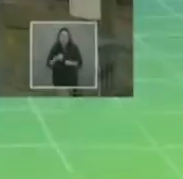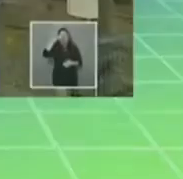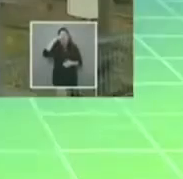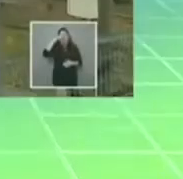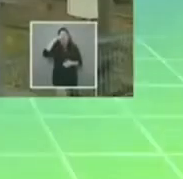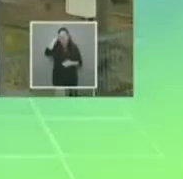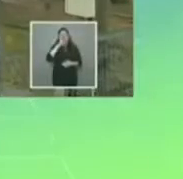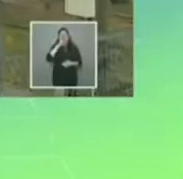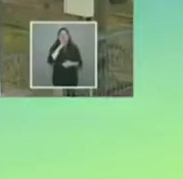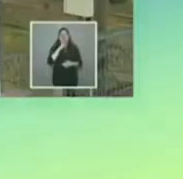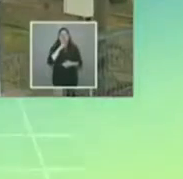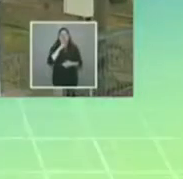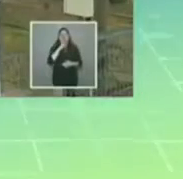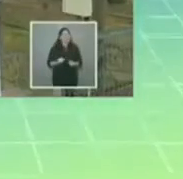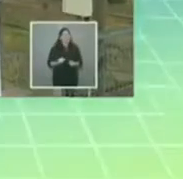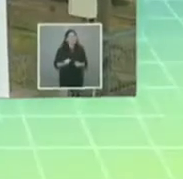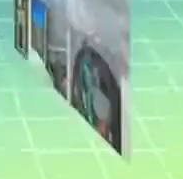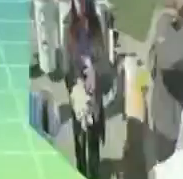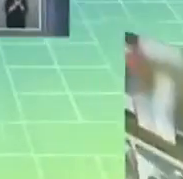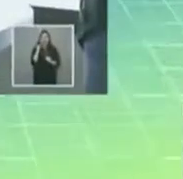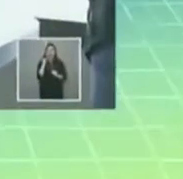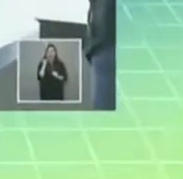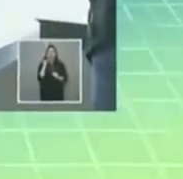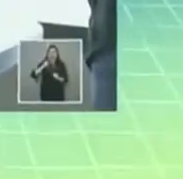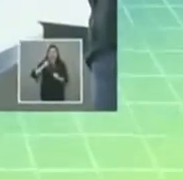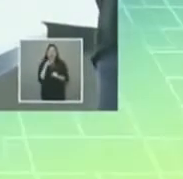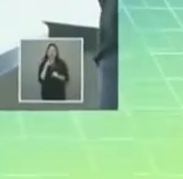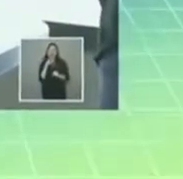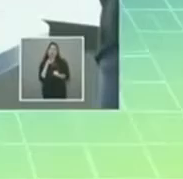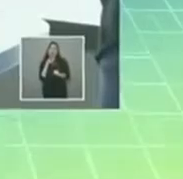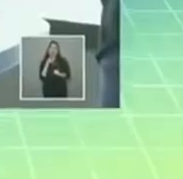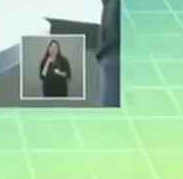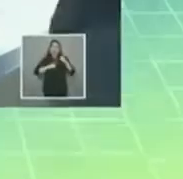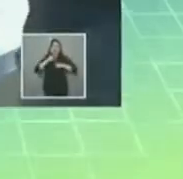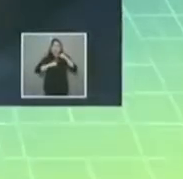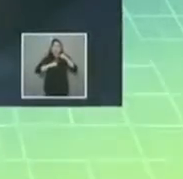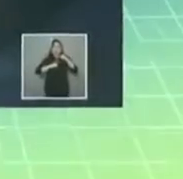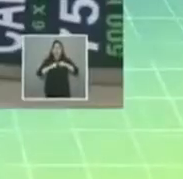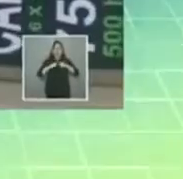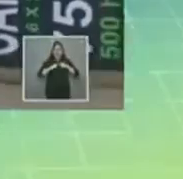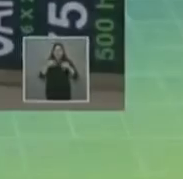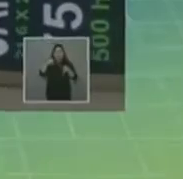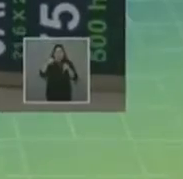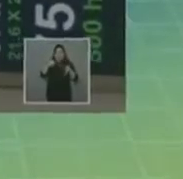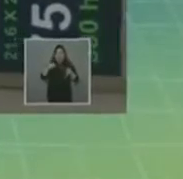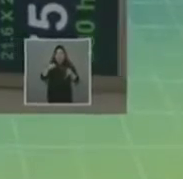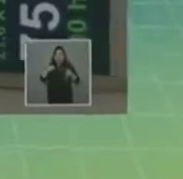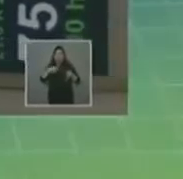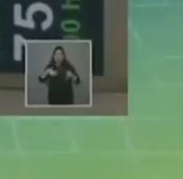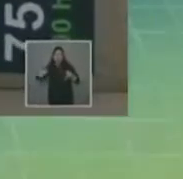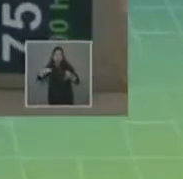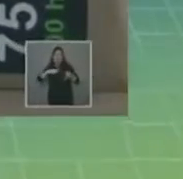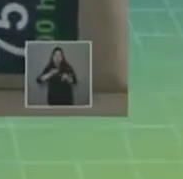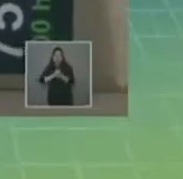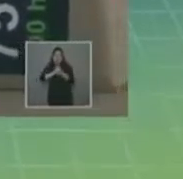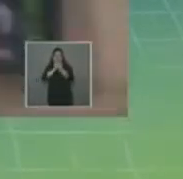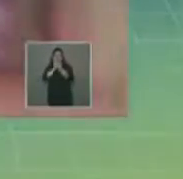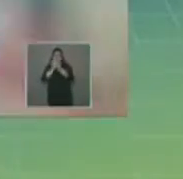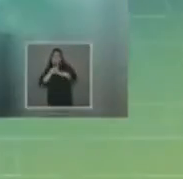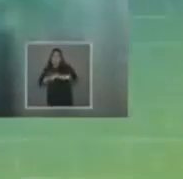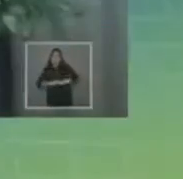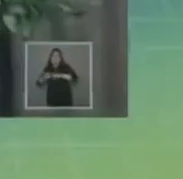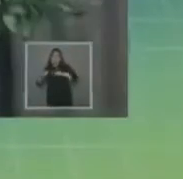estuvo en lograr un papel 100% reciclado, libre de químicos, ácidos y blanqueadores. Y además en el proceso ahorramos un 80% de